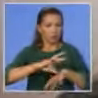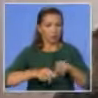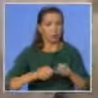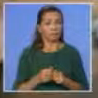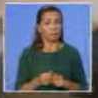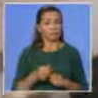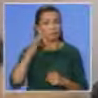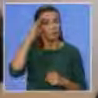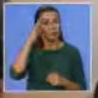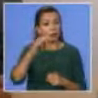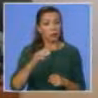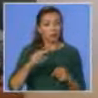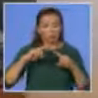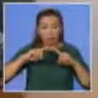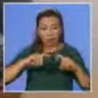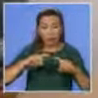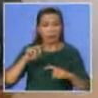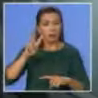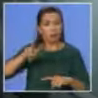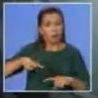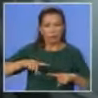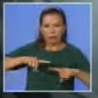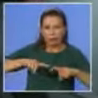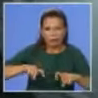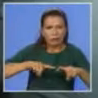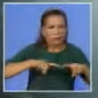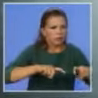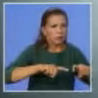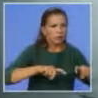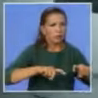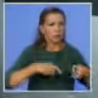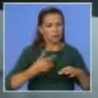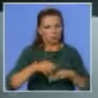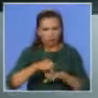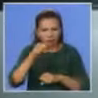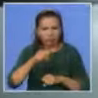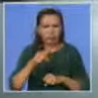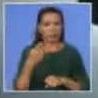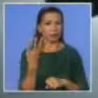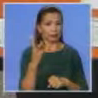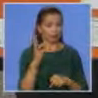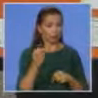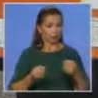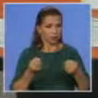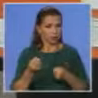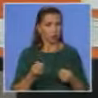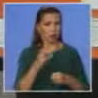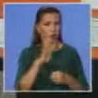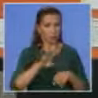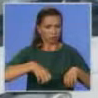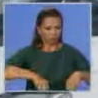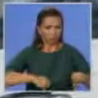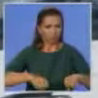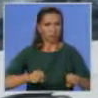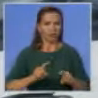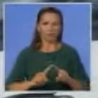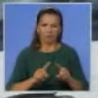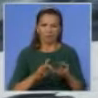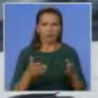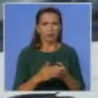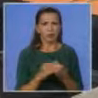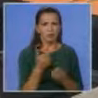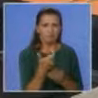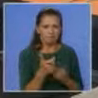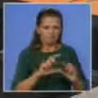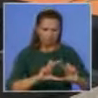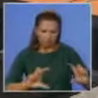de investigaciones. Entre las evidencias se encontraron 16 vehículos, 4 motos, accesorios, placas y matrículas. Según las